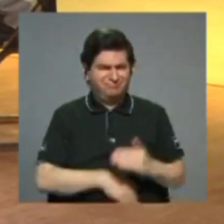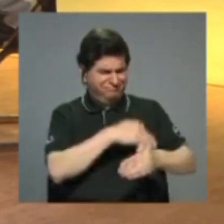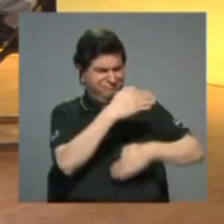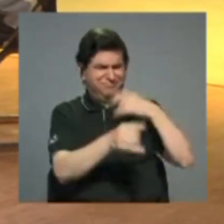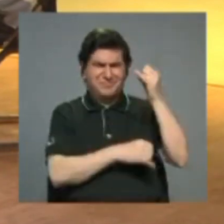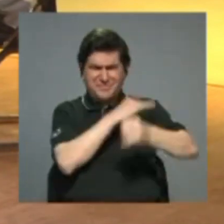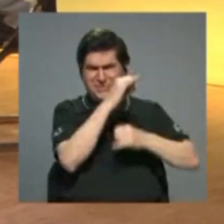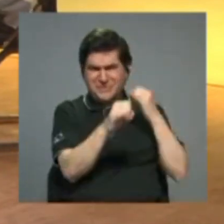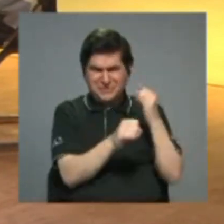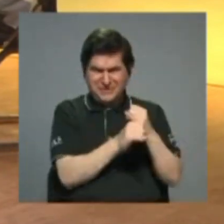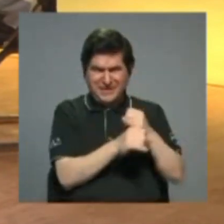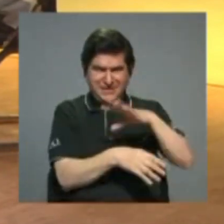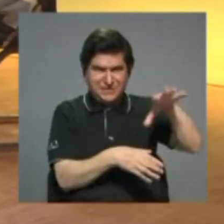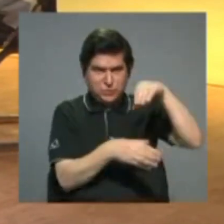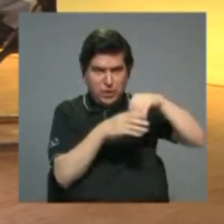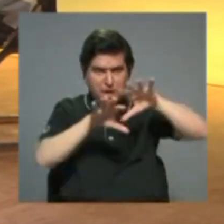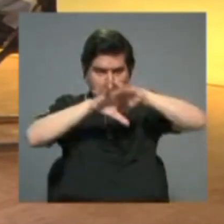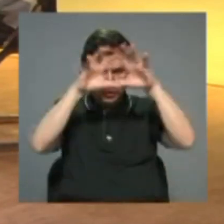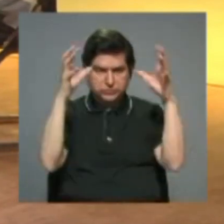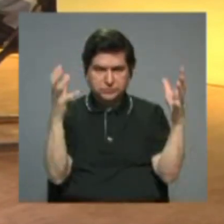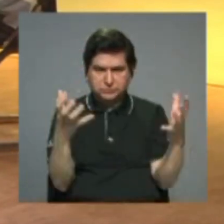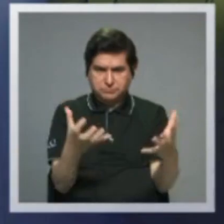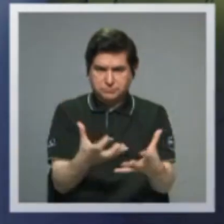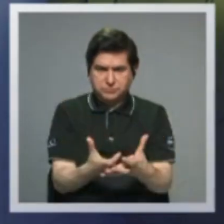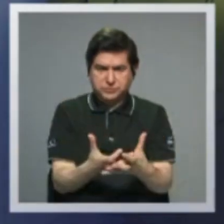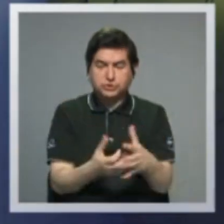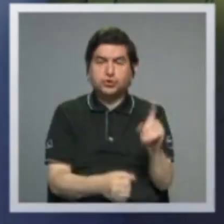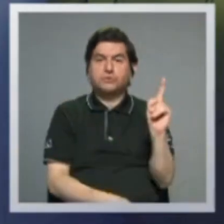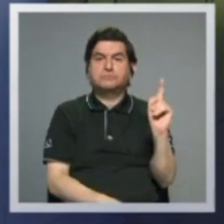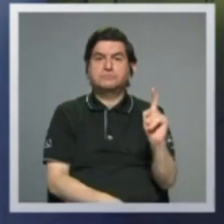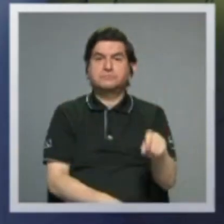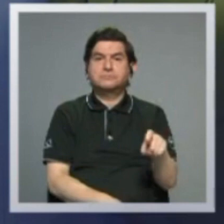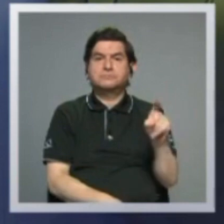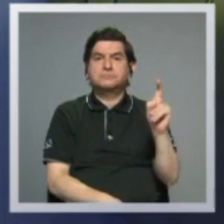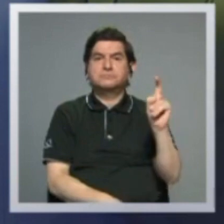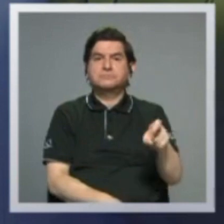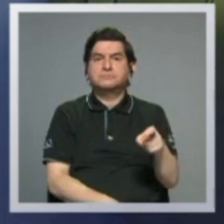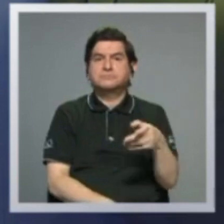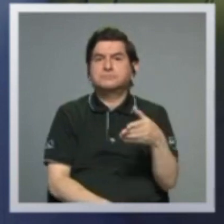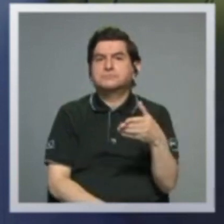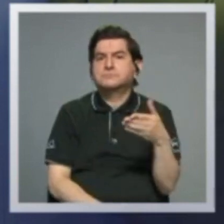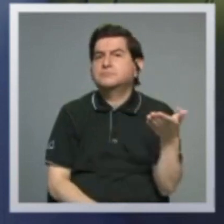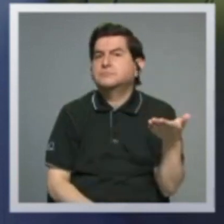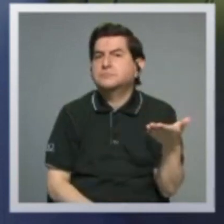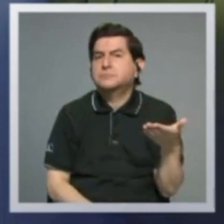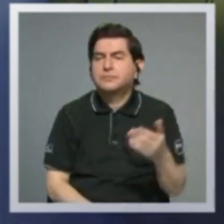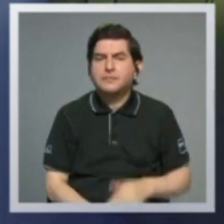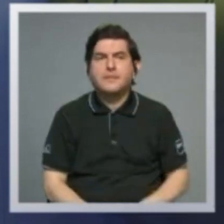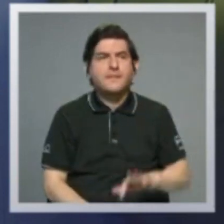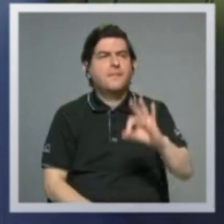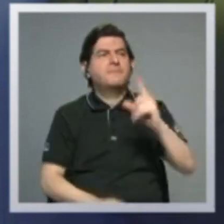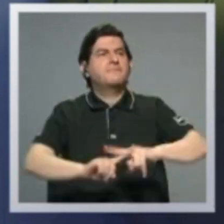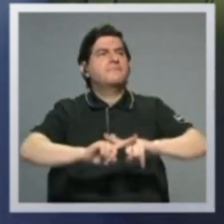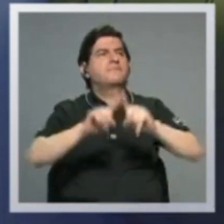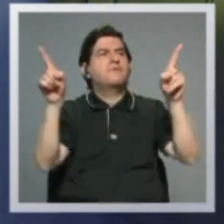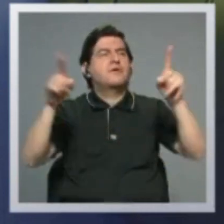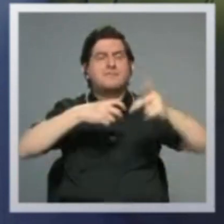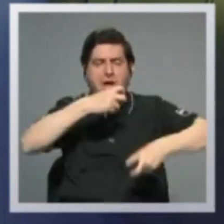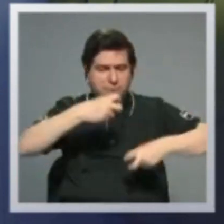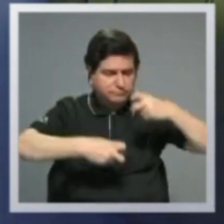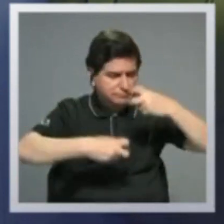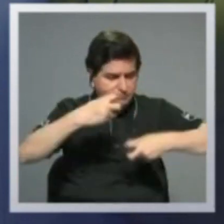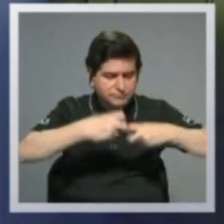internacionalización, y en este contexto de la globalización, requiere de ver de una manera distinta los